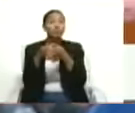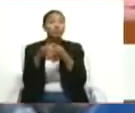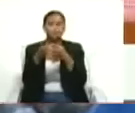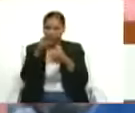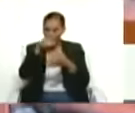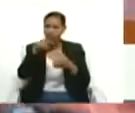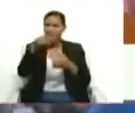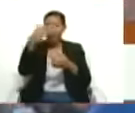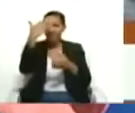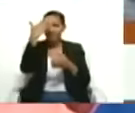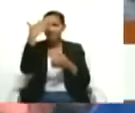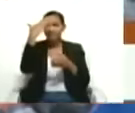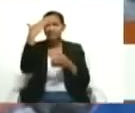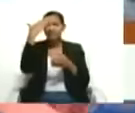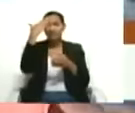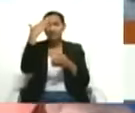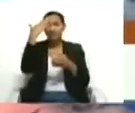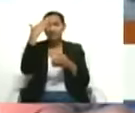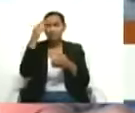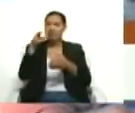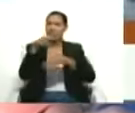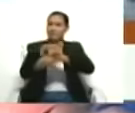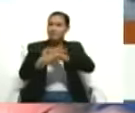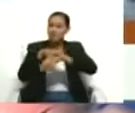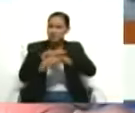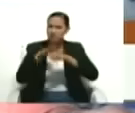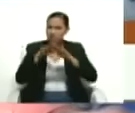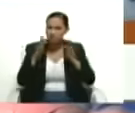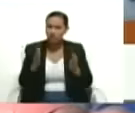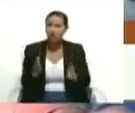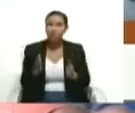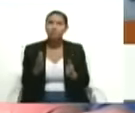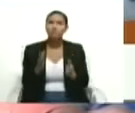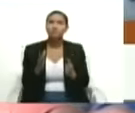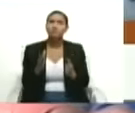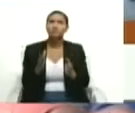saben, ponían ministros, ministras.